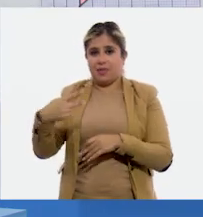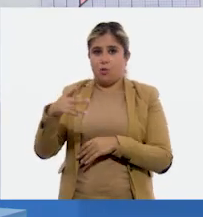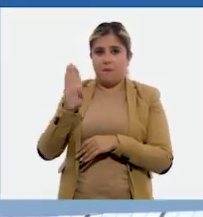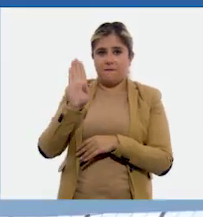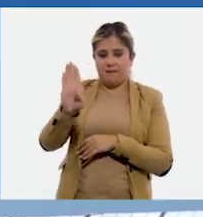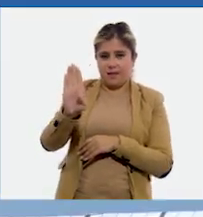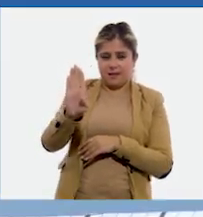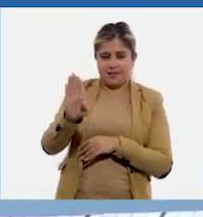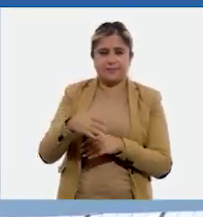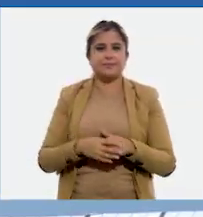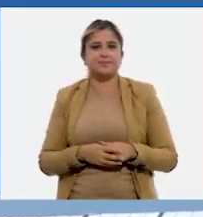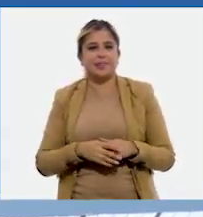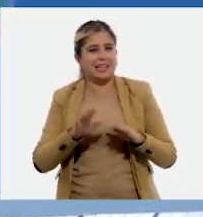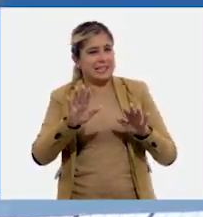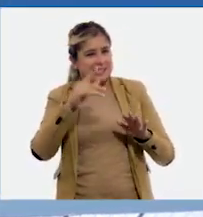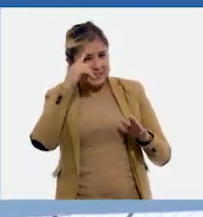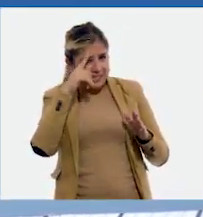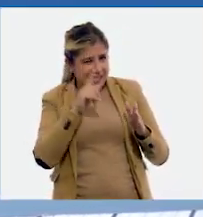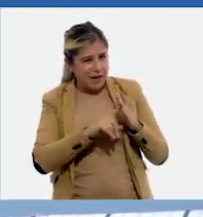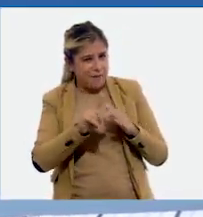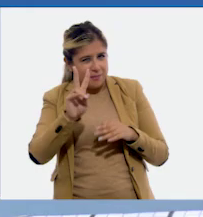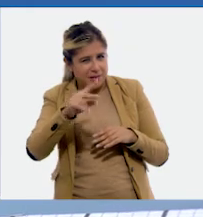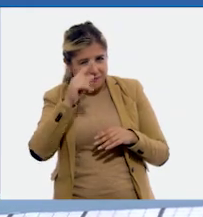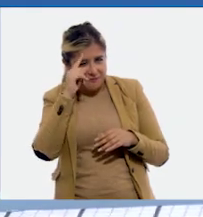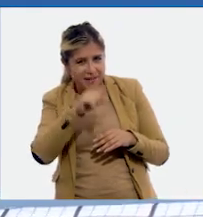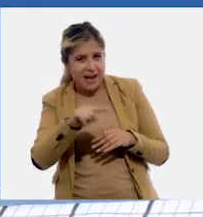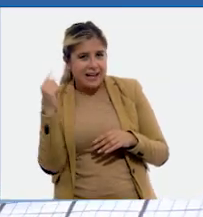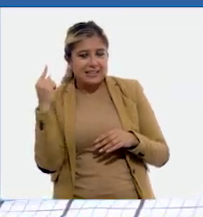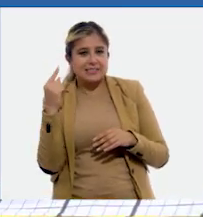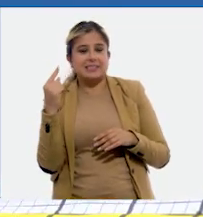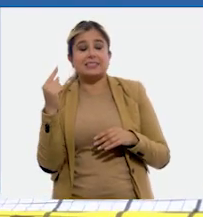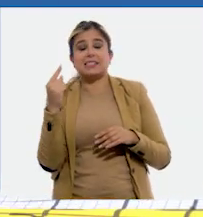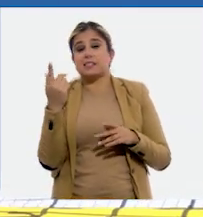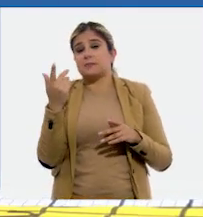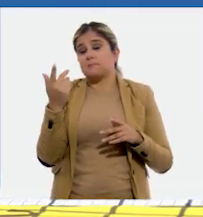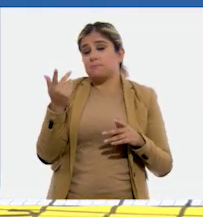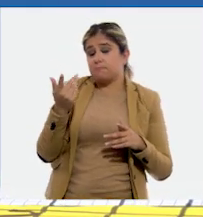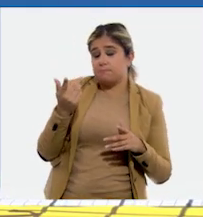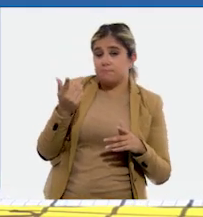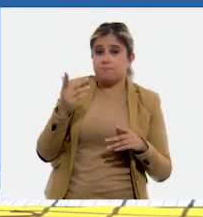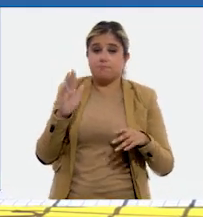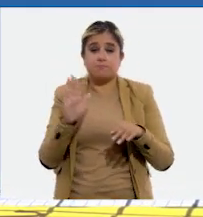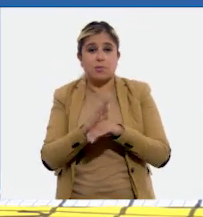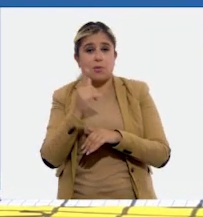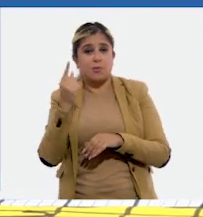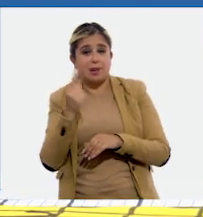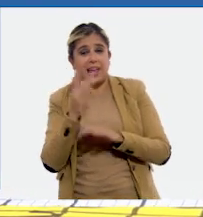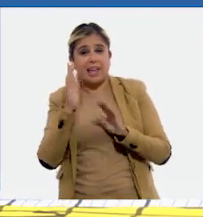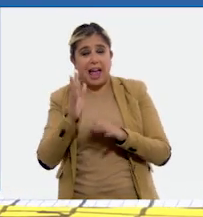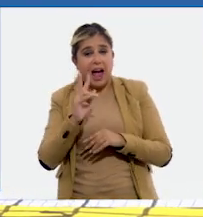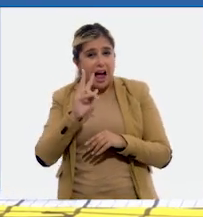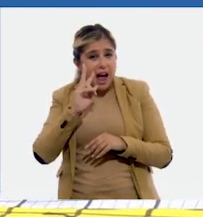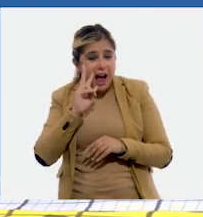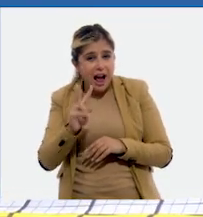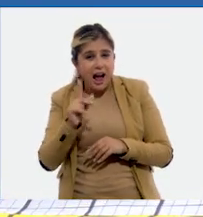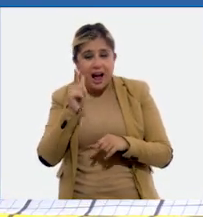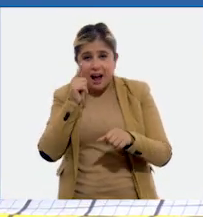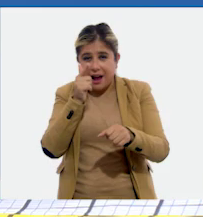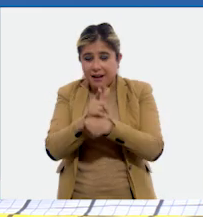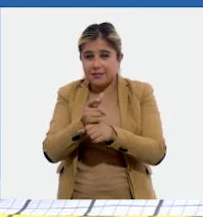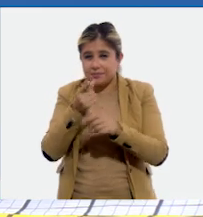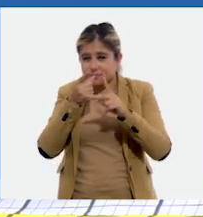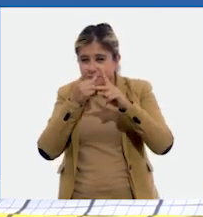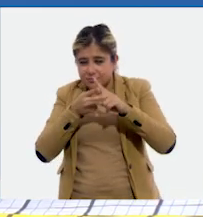A ver, creo que ya lo que sigue es muy fácil, porque ya vi y ya conté